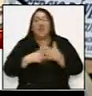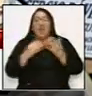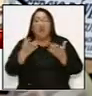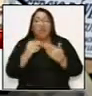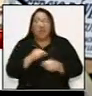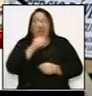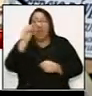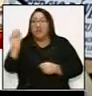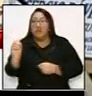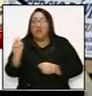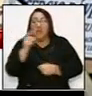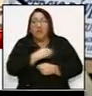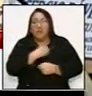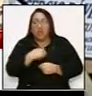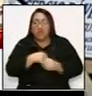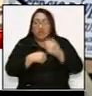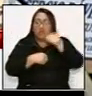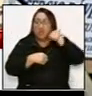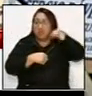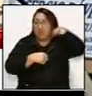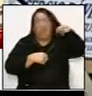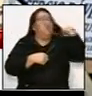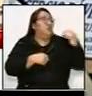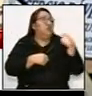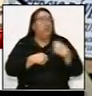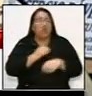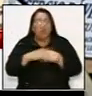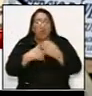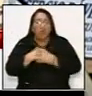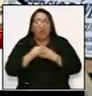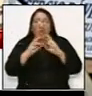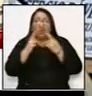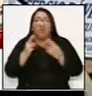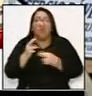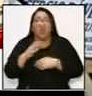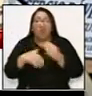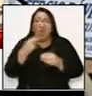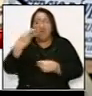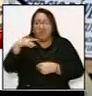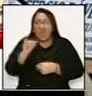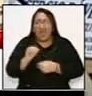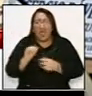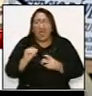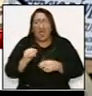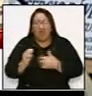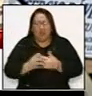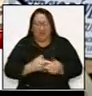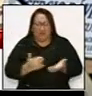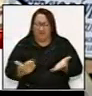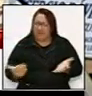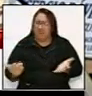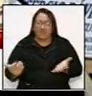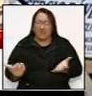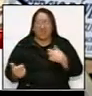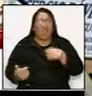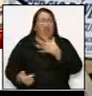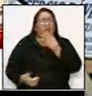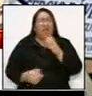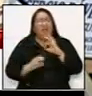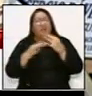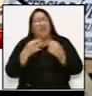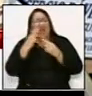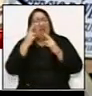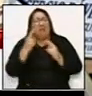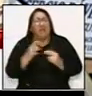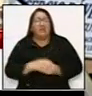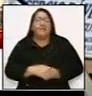llamen a los ministros cuando se sabe que tienen reunión de gabinete todos los miércoles. Entonces tampoco se trata de ampararse y disfrazarse que no quiero porque la familia y por respeto